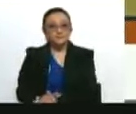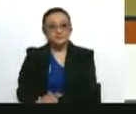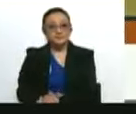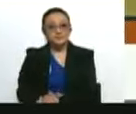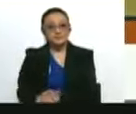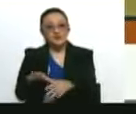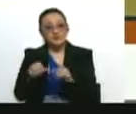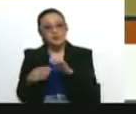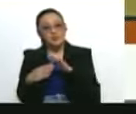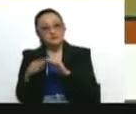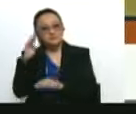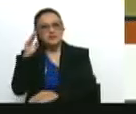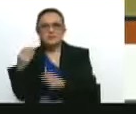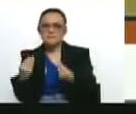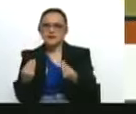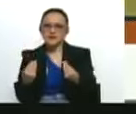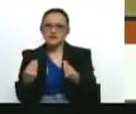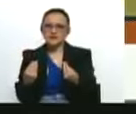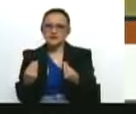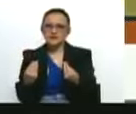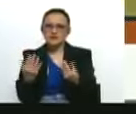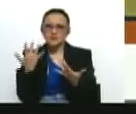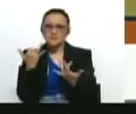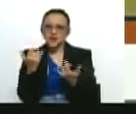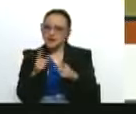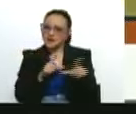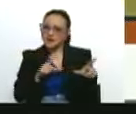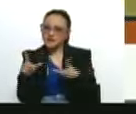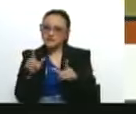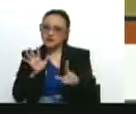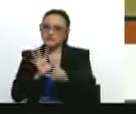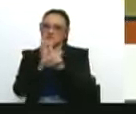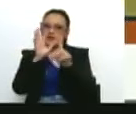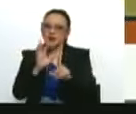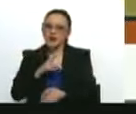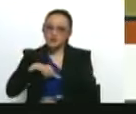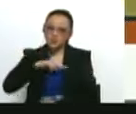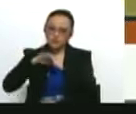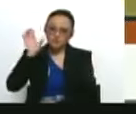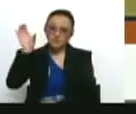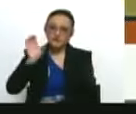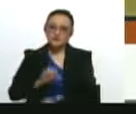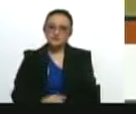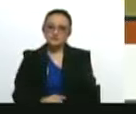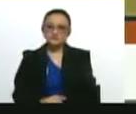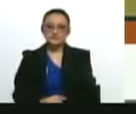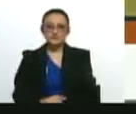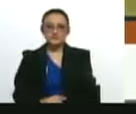¿Instalación de bases militares para qué? Para tenerlas listas para atacar a nuestro país.